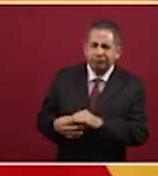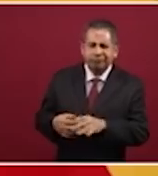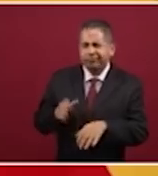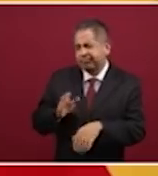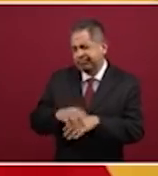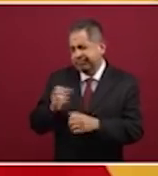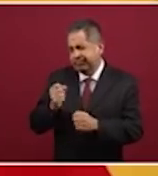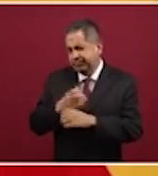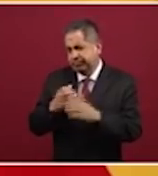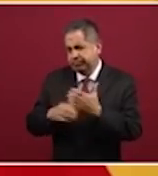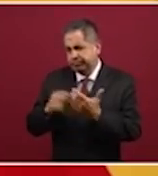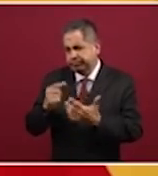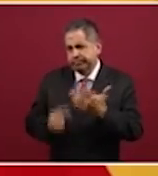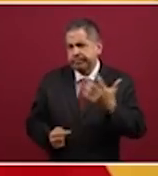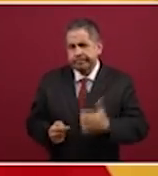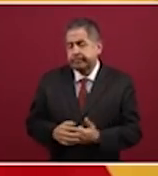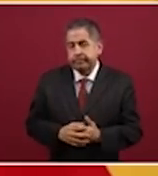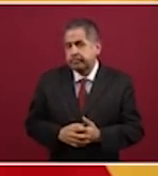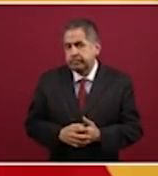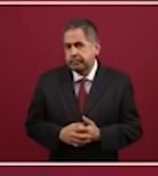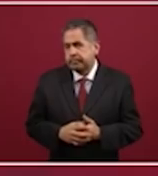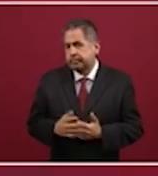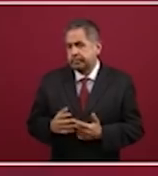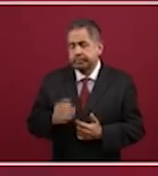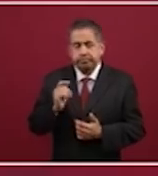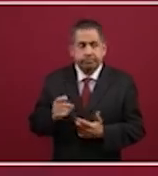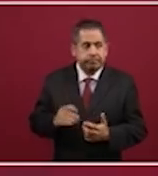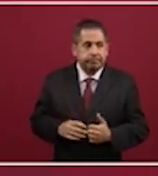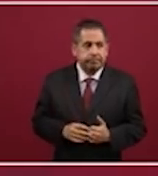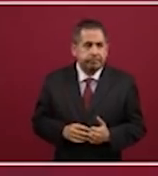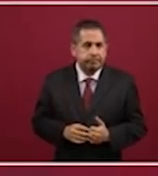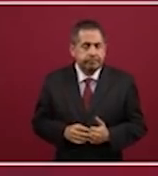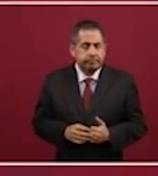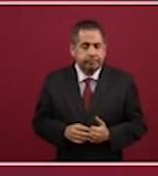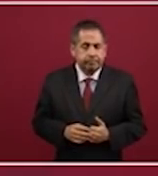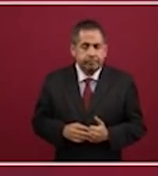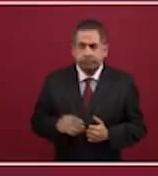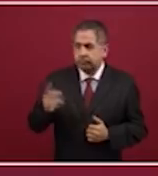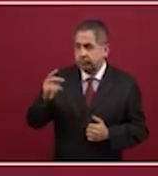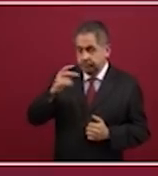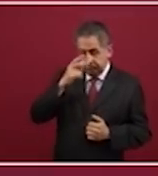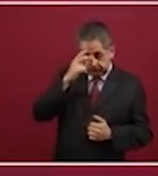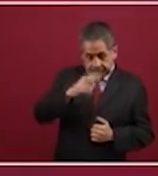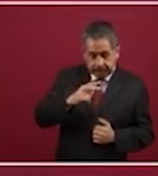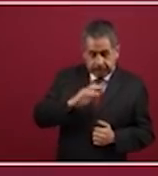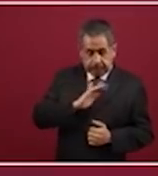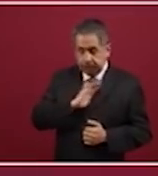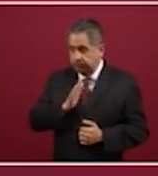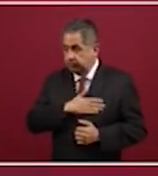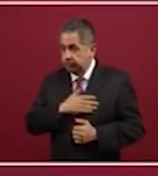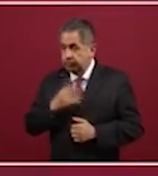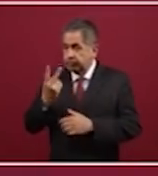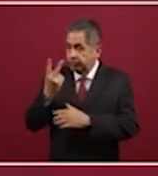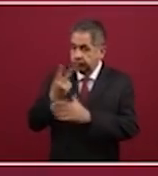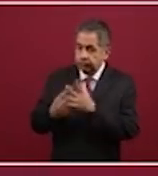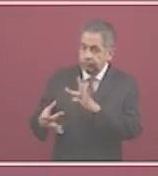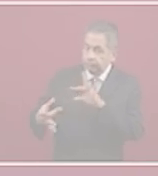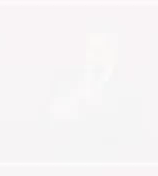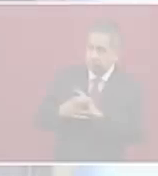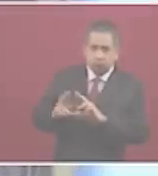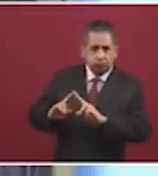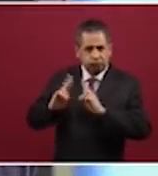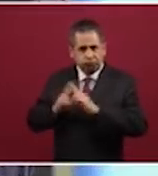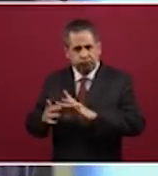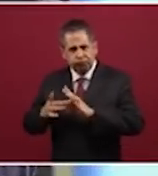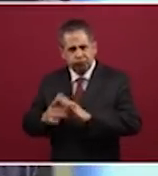Pérez, el presidente López Obrador, señaló que México y España pueden tener diferencias transitorias, pero siempre serán más fuertes los lazos que los